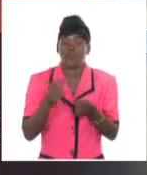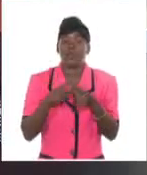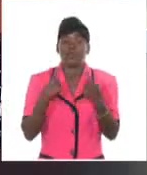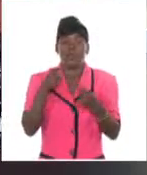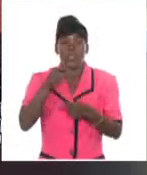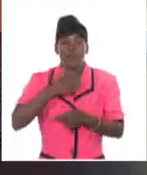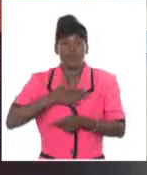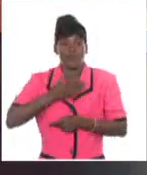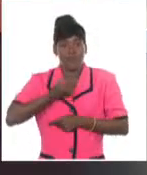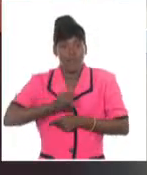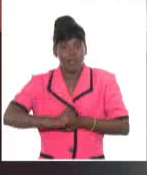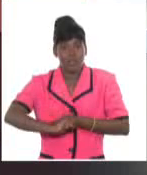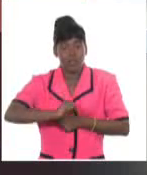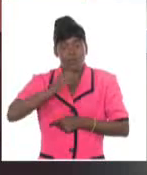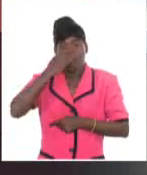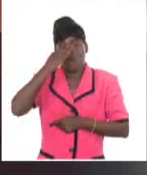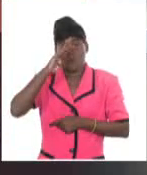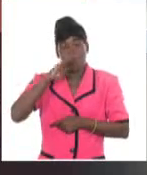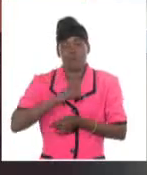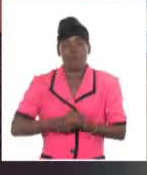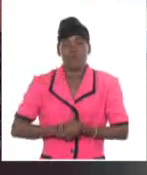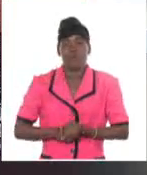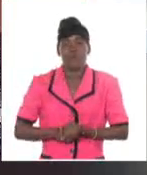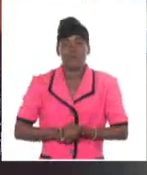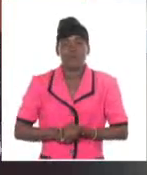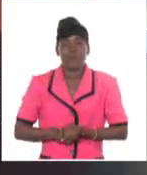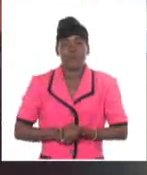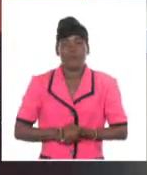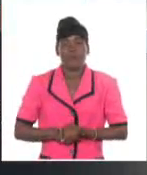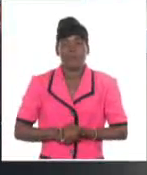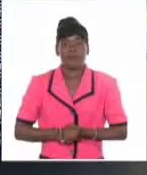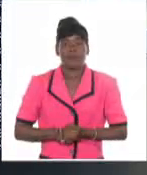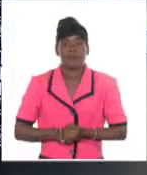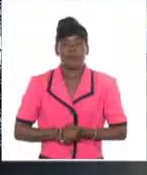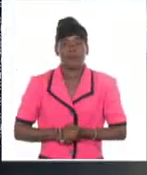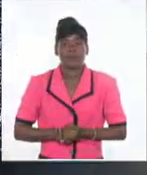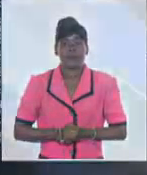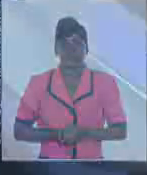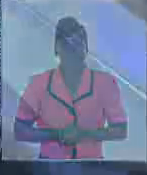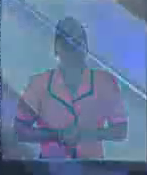cubana. Adelante, Dulce María Loynaz.